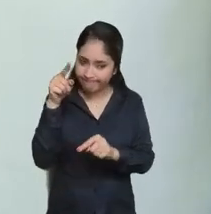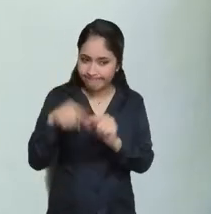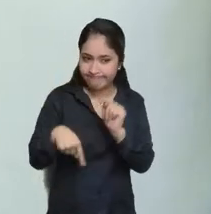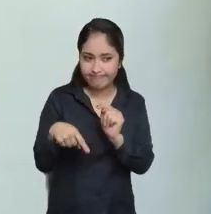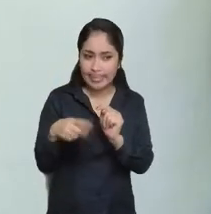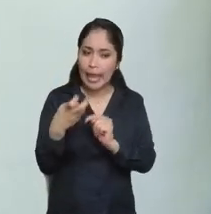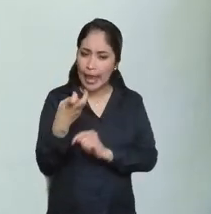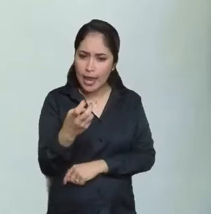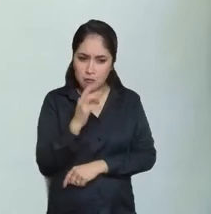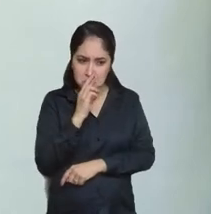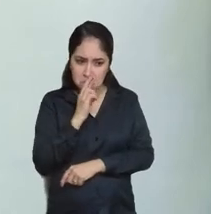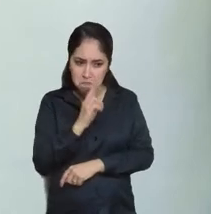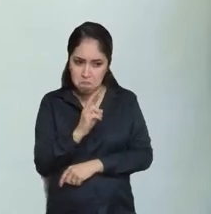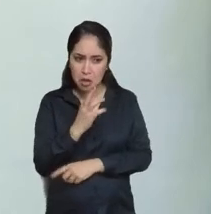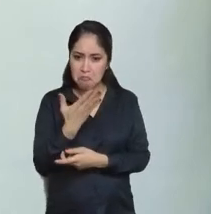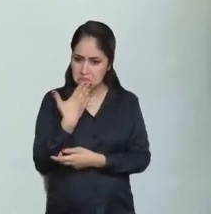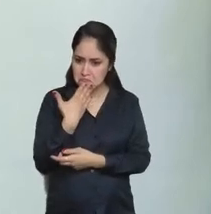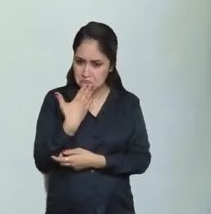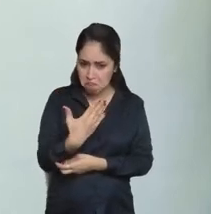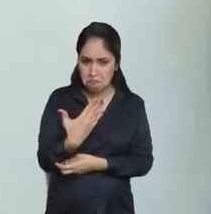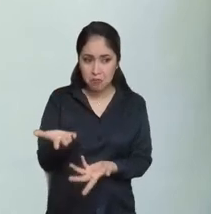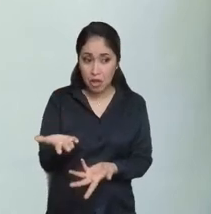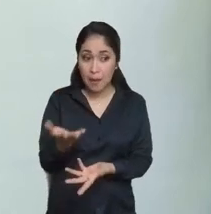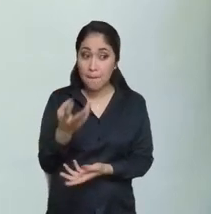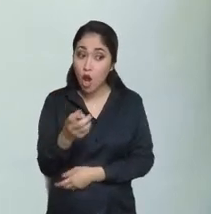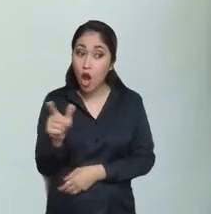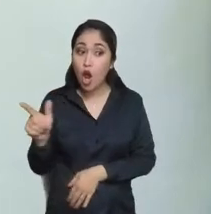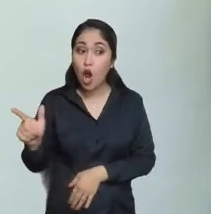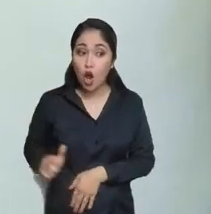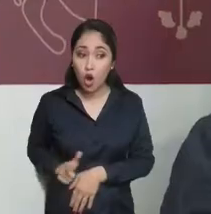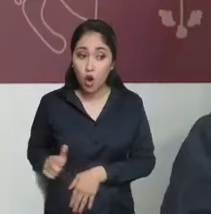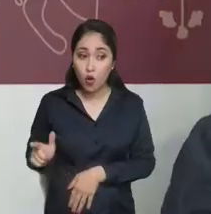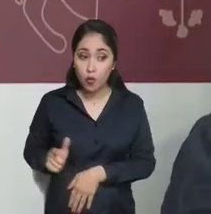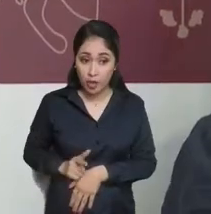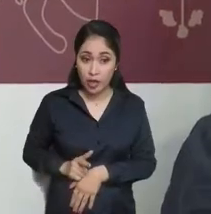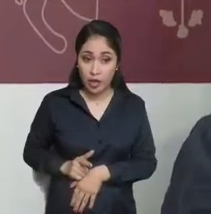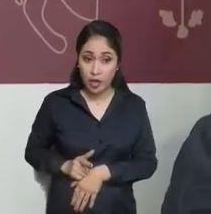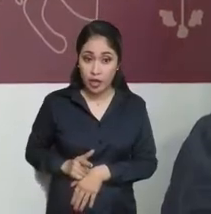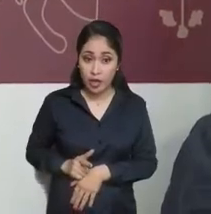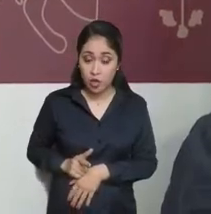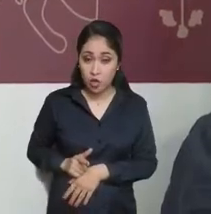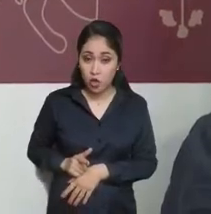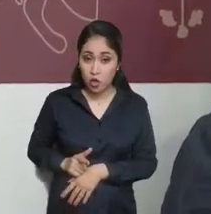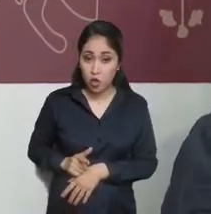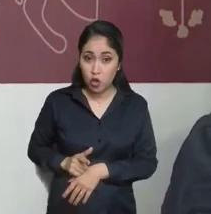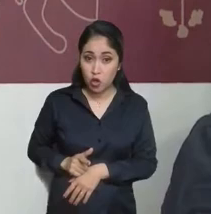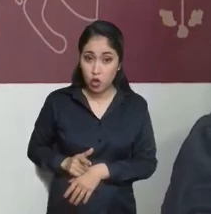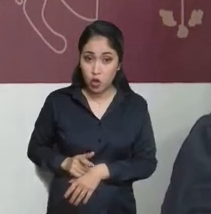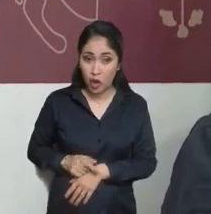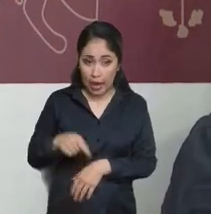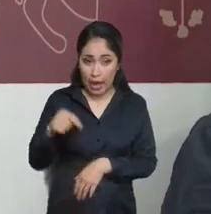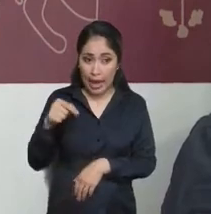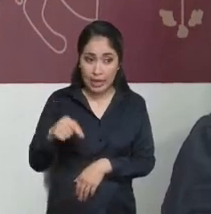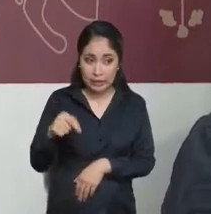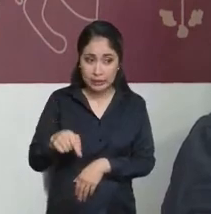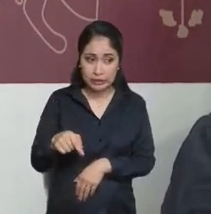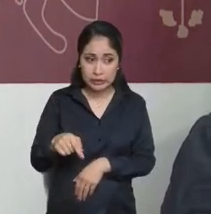resultados. Es la razón por la que este es el gobierno de la historia del registro de